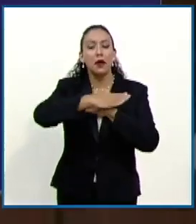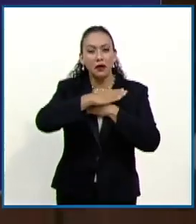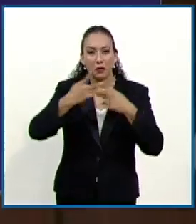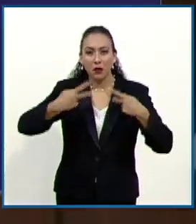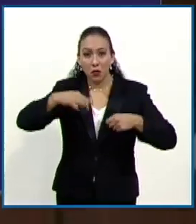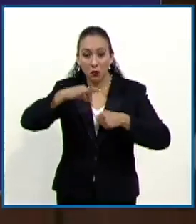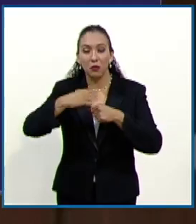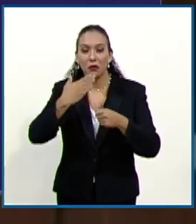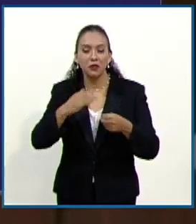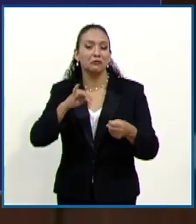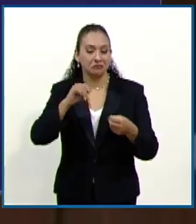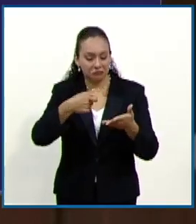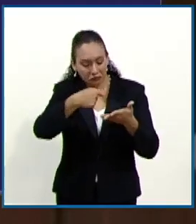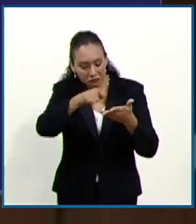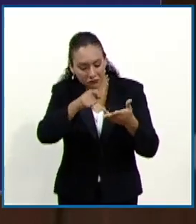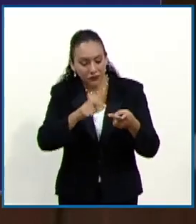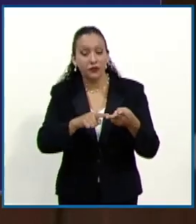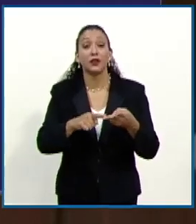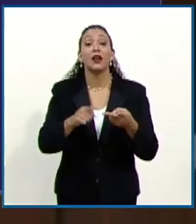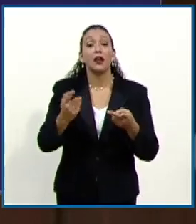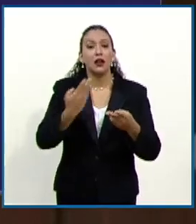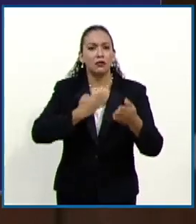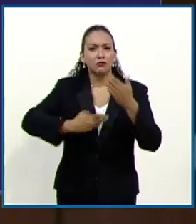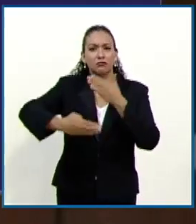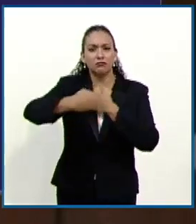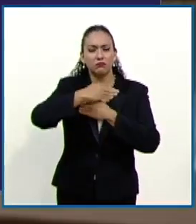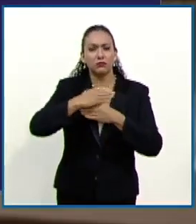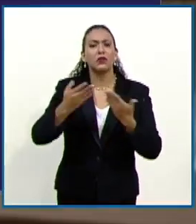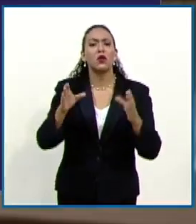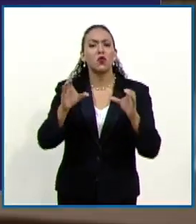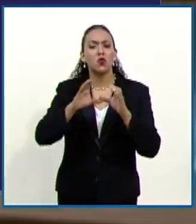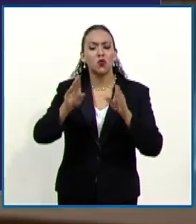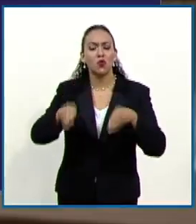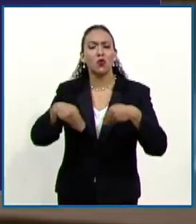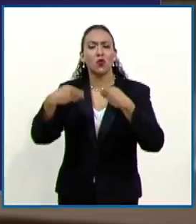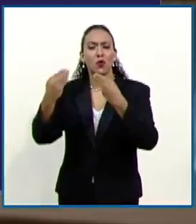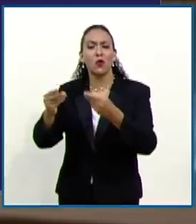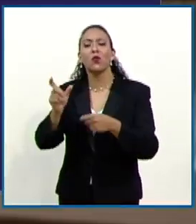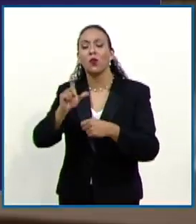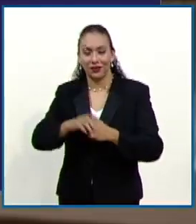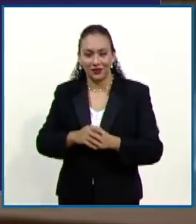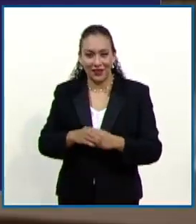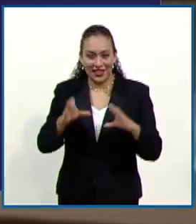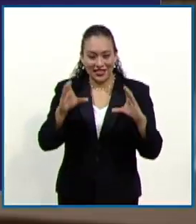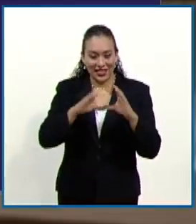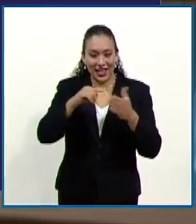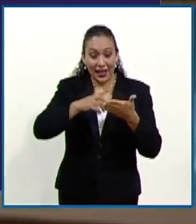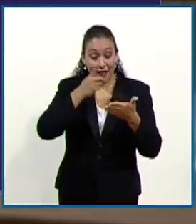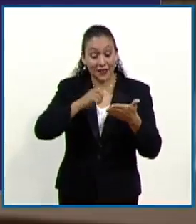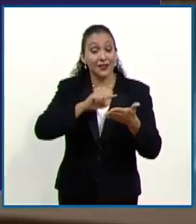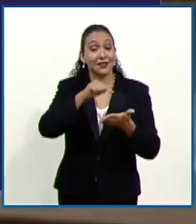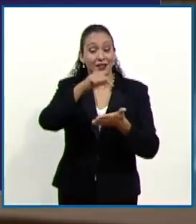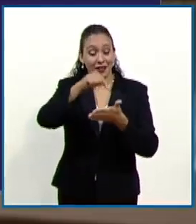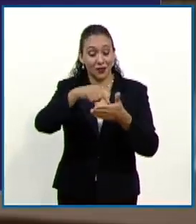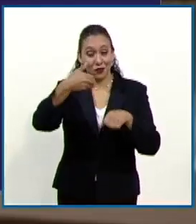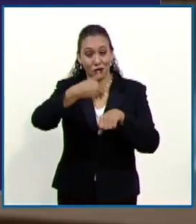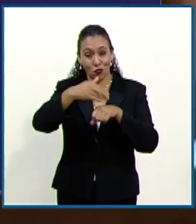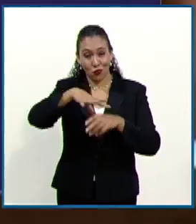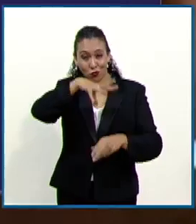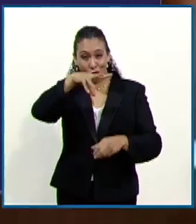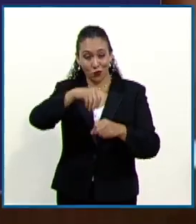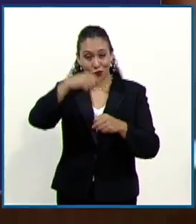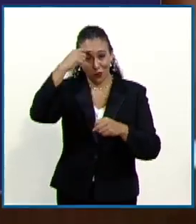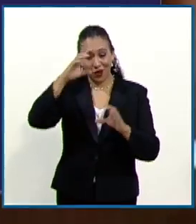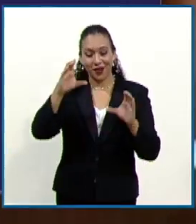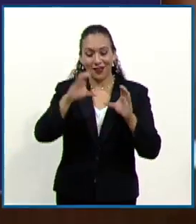de la República. La candidata triunfadora recibirá la constancia de mayoría que la acredita como presidenta electa en sesión solemne